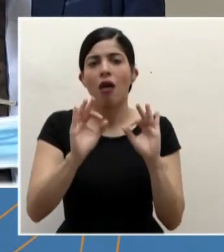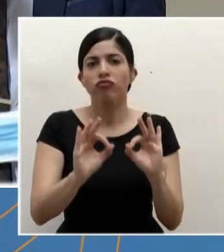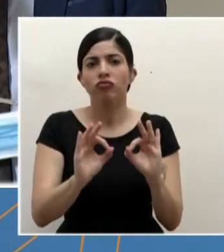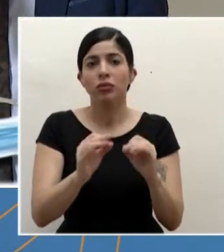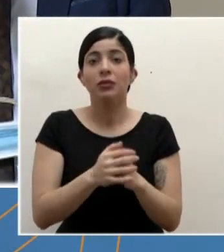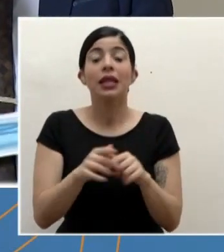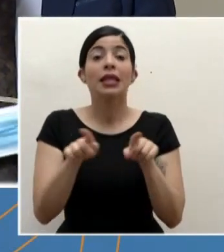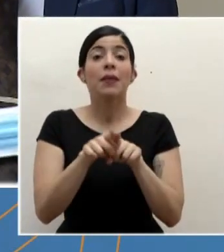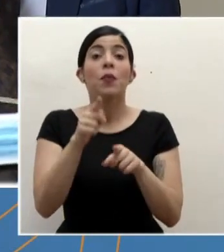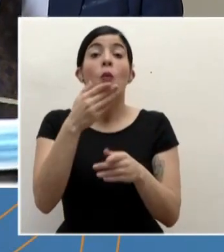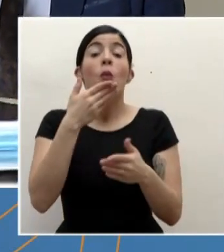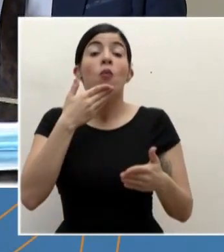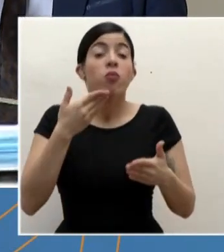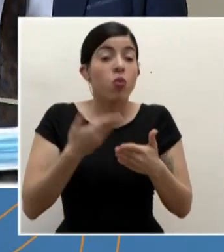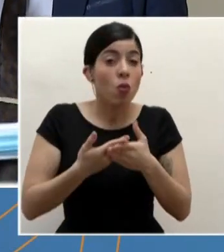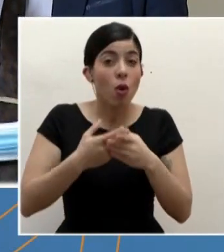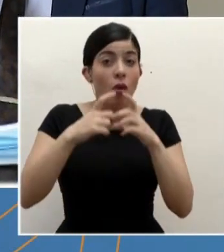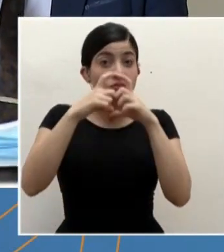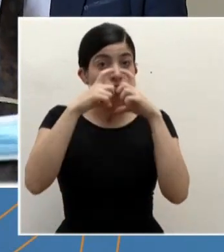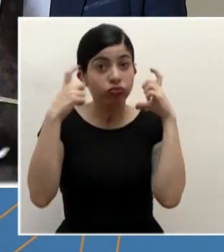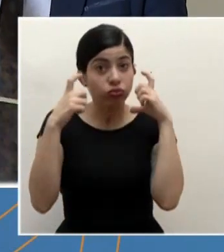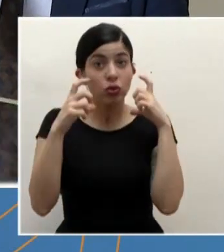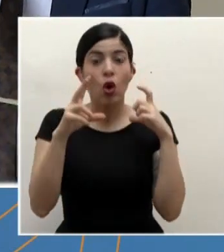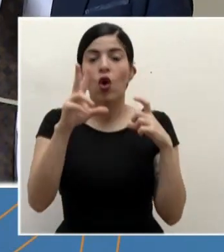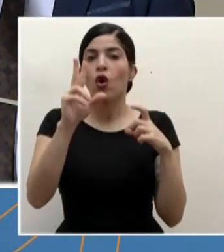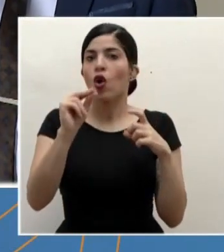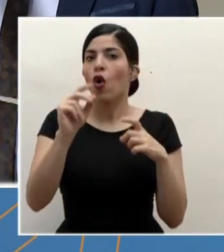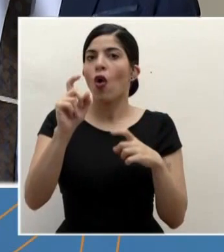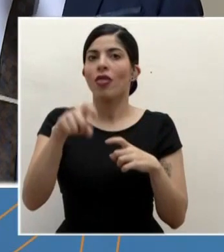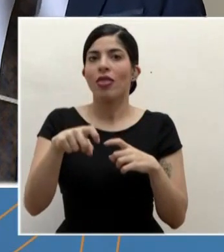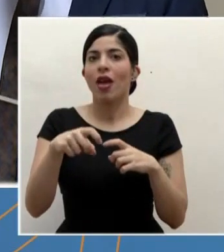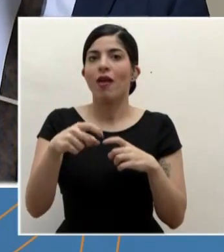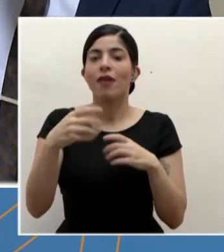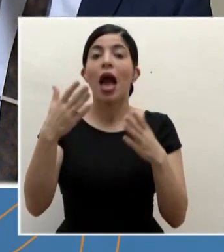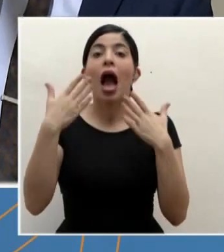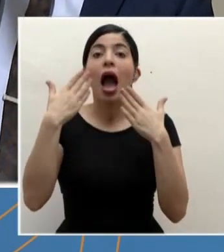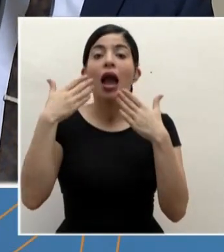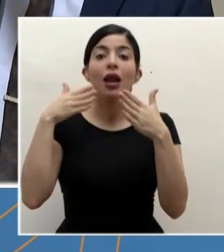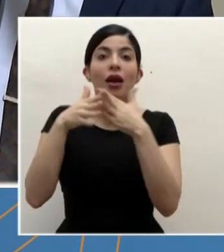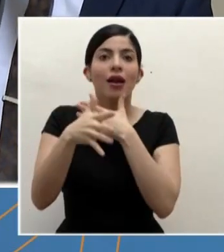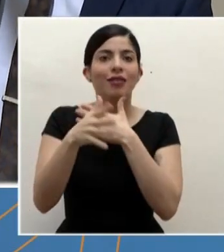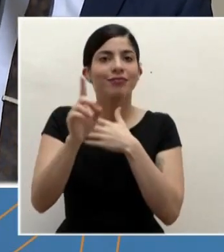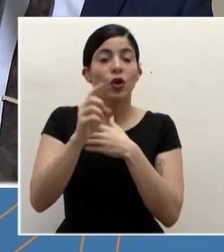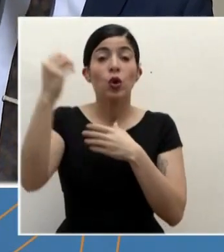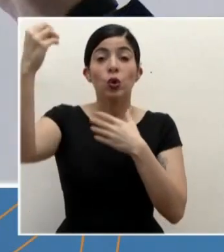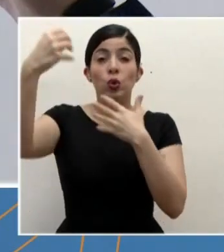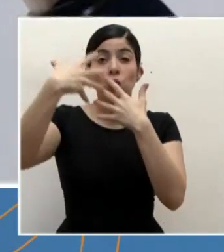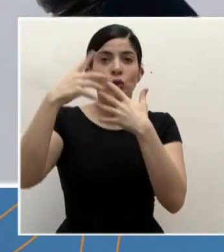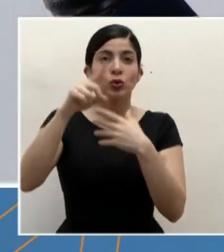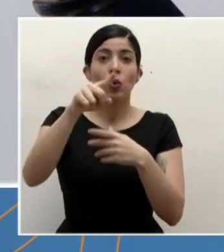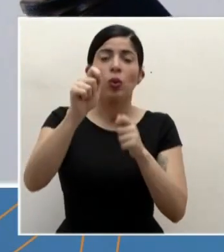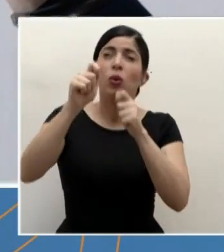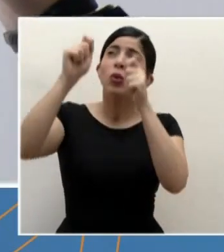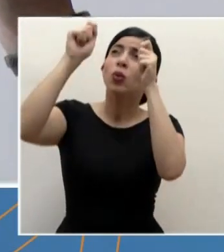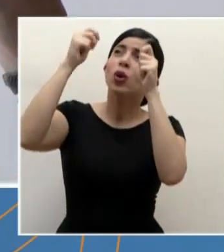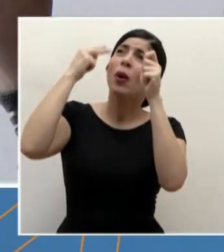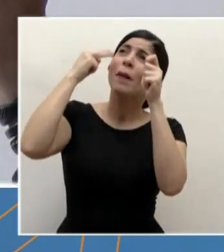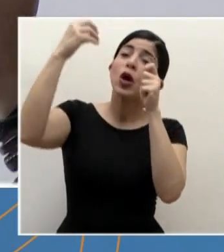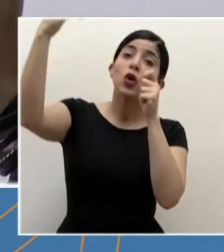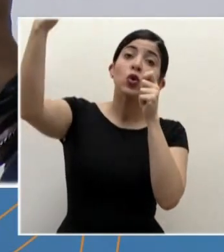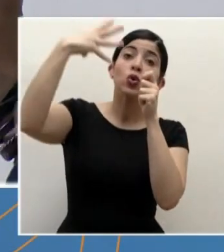Incluso una buena mascarilla no debe dejar pasar el aire o incluso la luz con facilidad. Usted puede ver aquí un poquito, yo le estoy